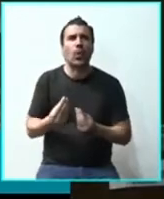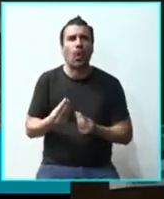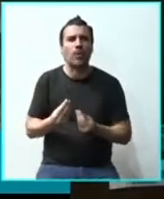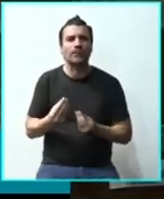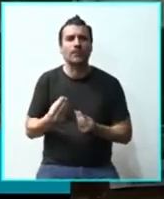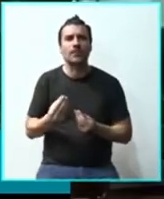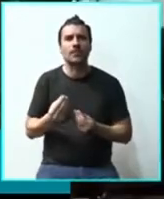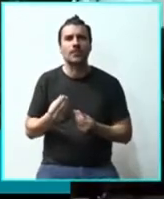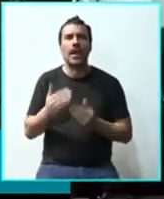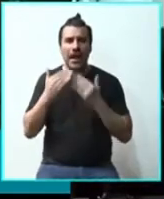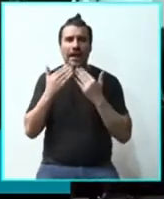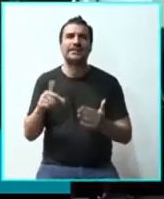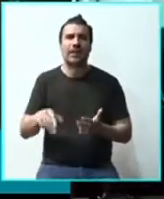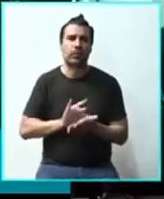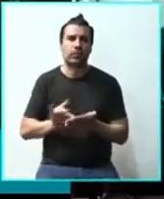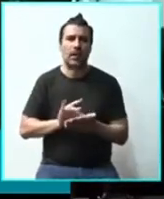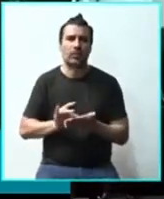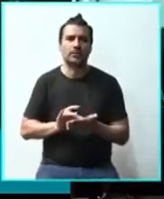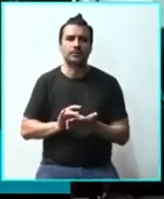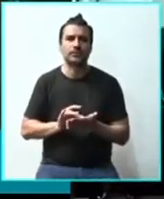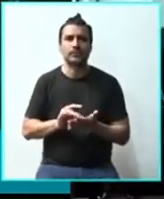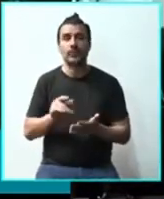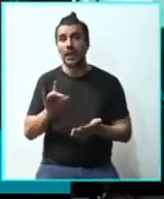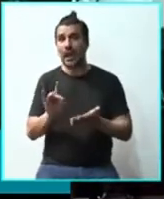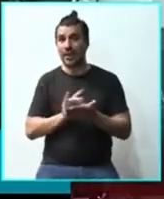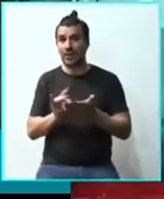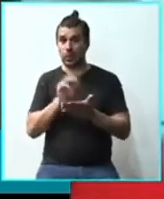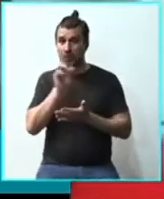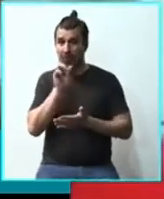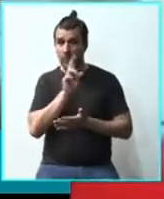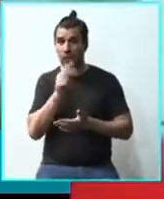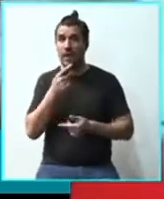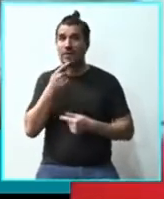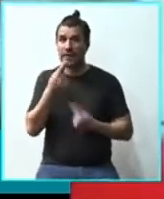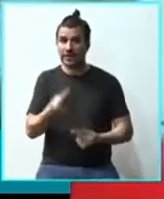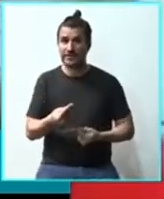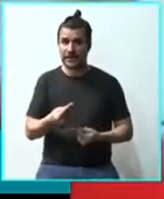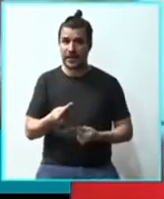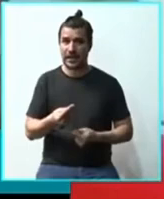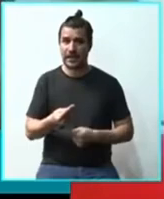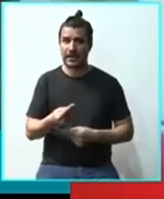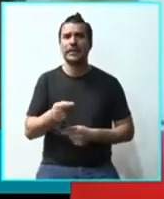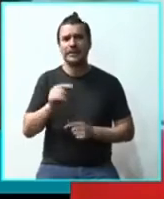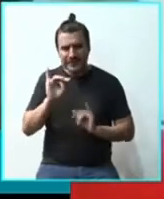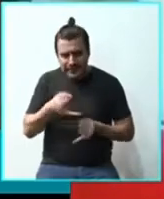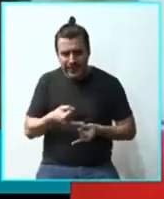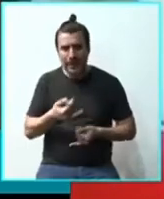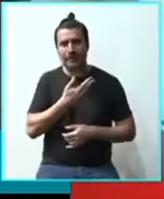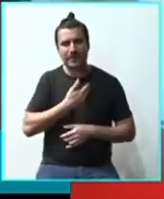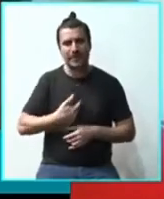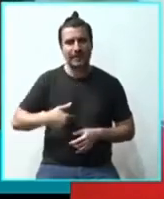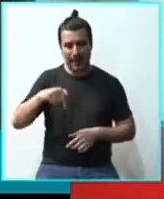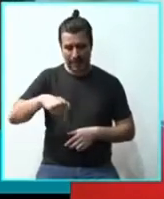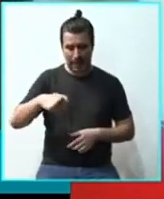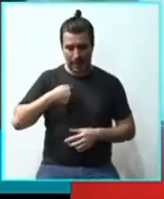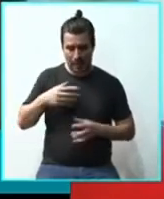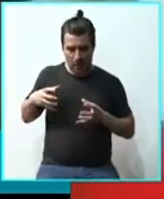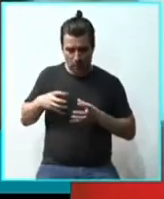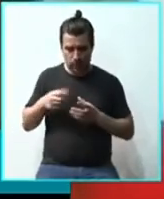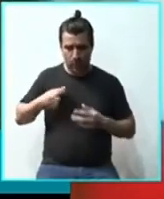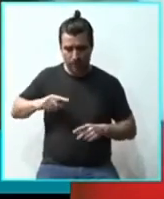diputado. Por supuesto, señor presidente, que nuestro espacio político